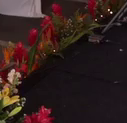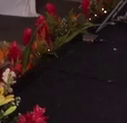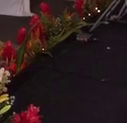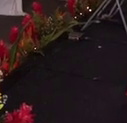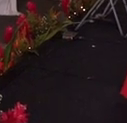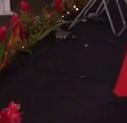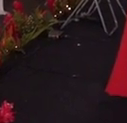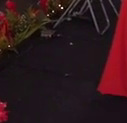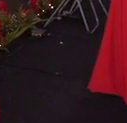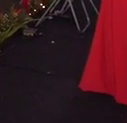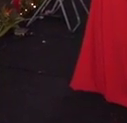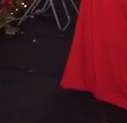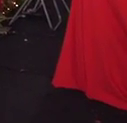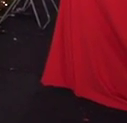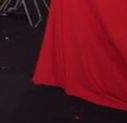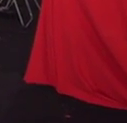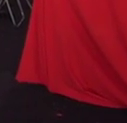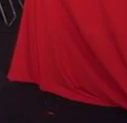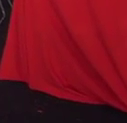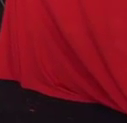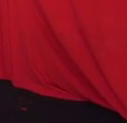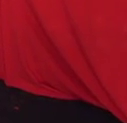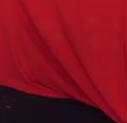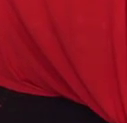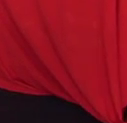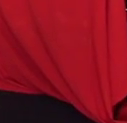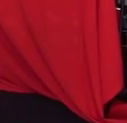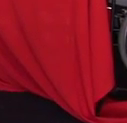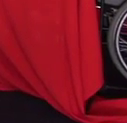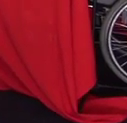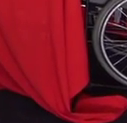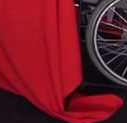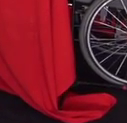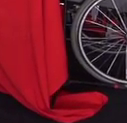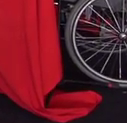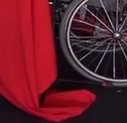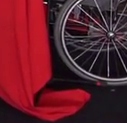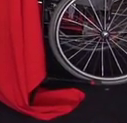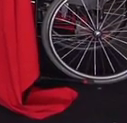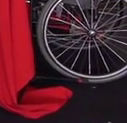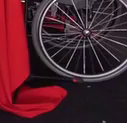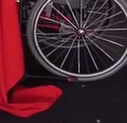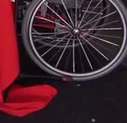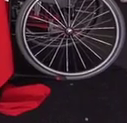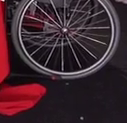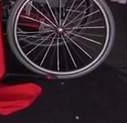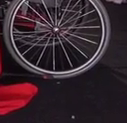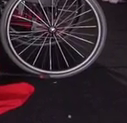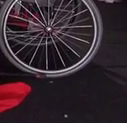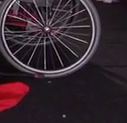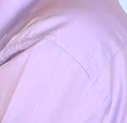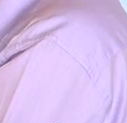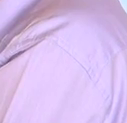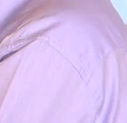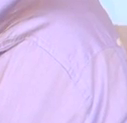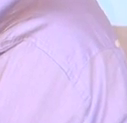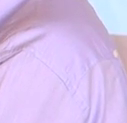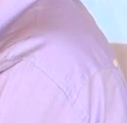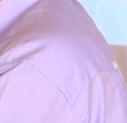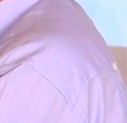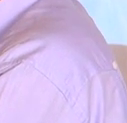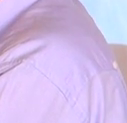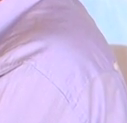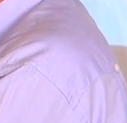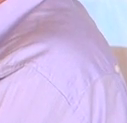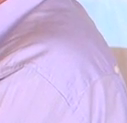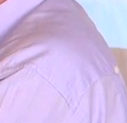De desarrollo del milenio, eso de que eran 8 grandes objetivos orientados a convertir el hambre en